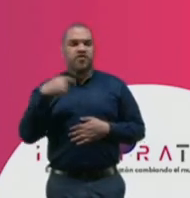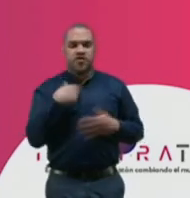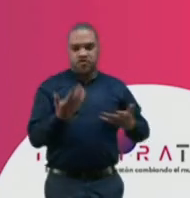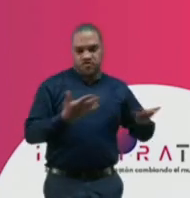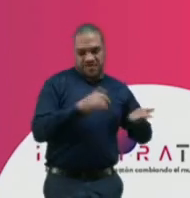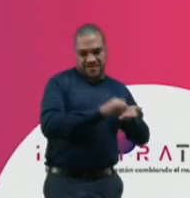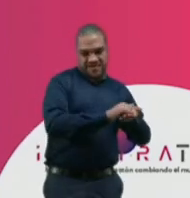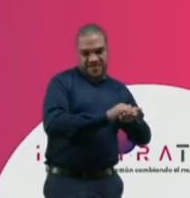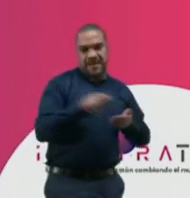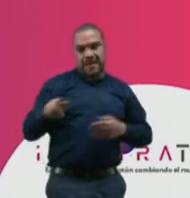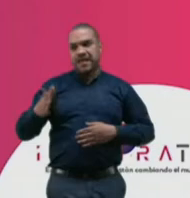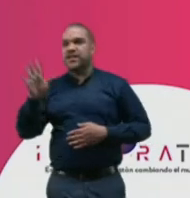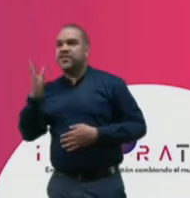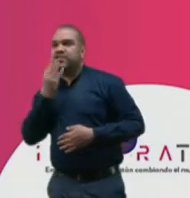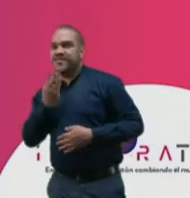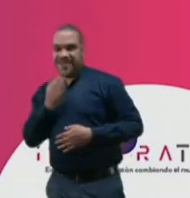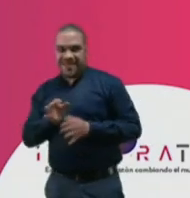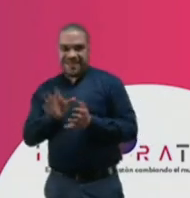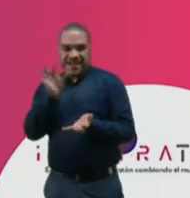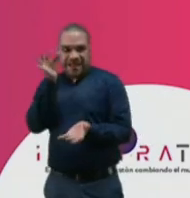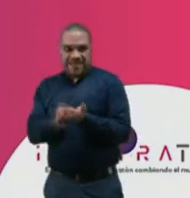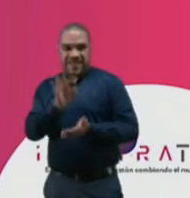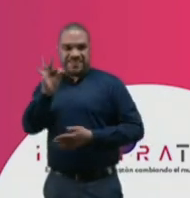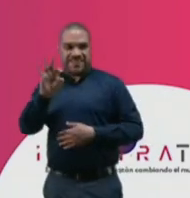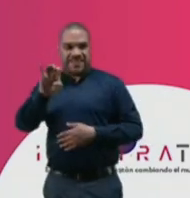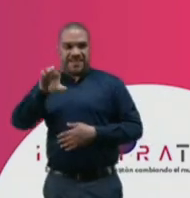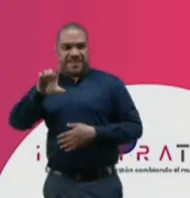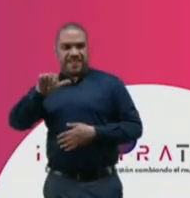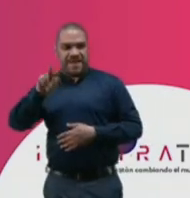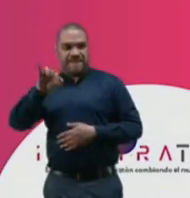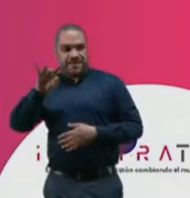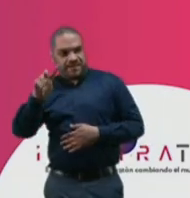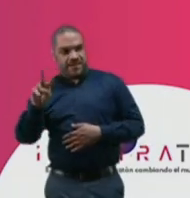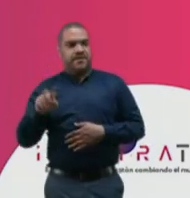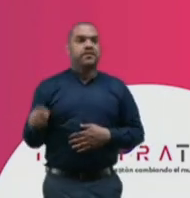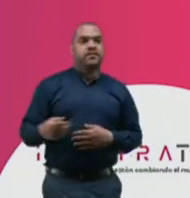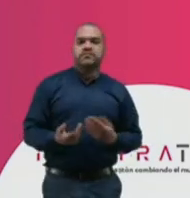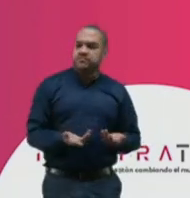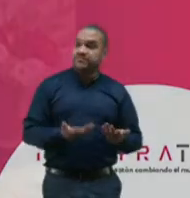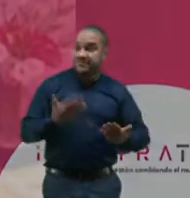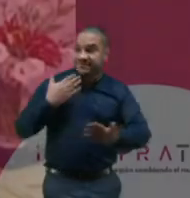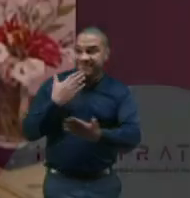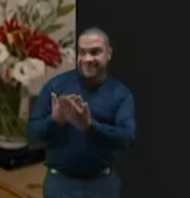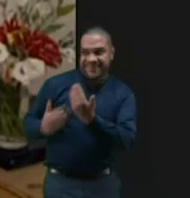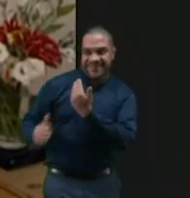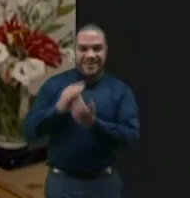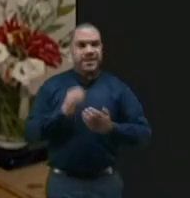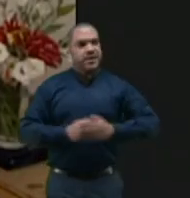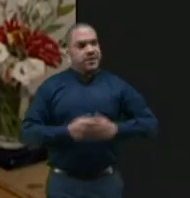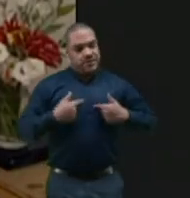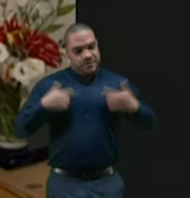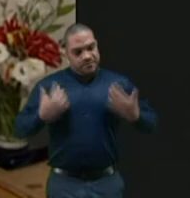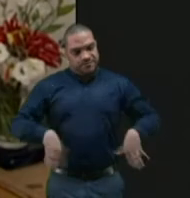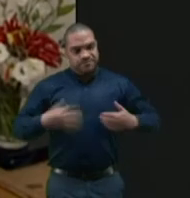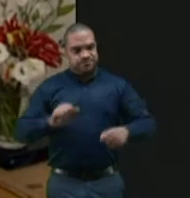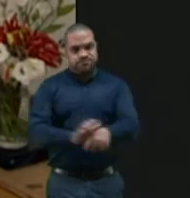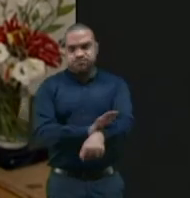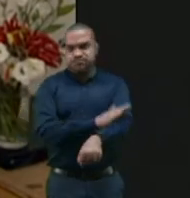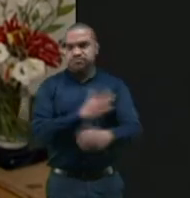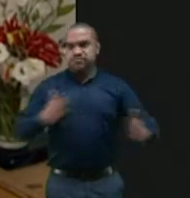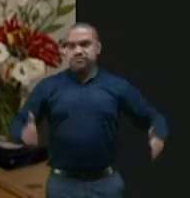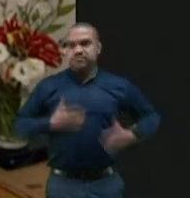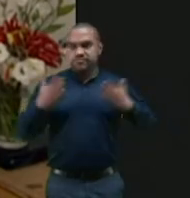estamos emocionados de estar contigo. Muchas gracias, Omar. Y me siento muy emocionado de estar aquí con ustedes. Y al final del